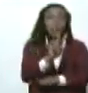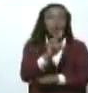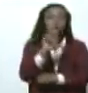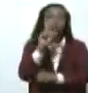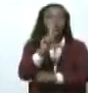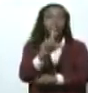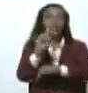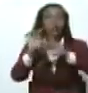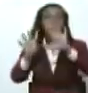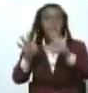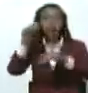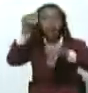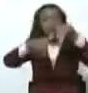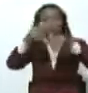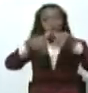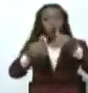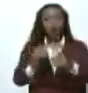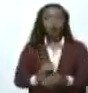147.219 votos